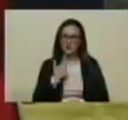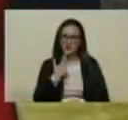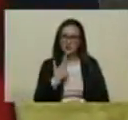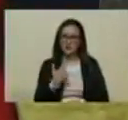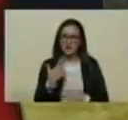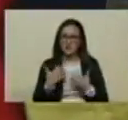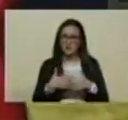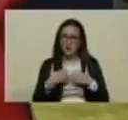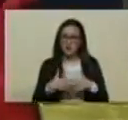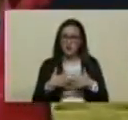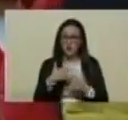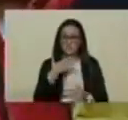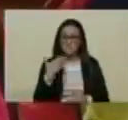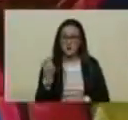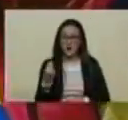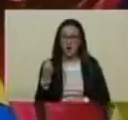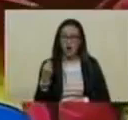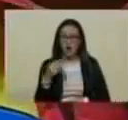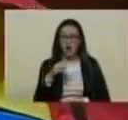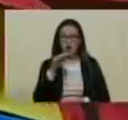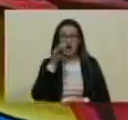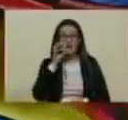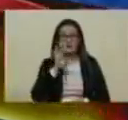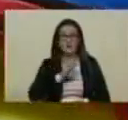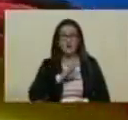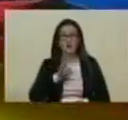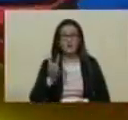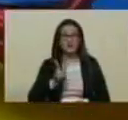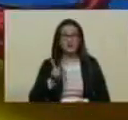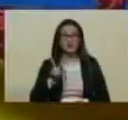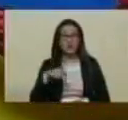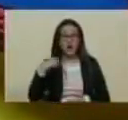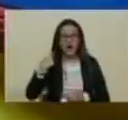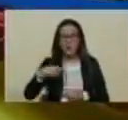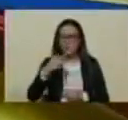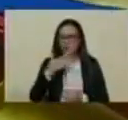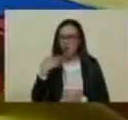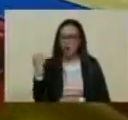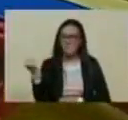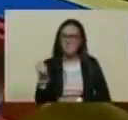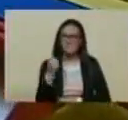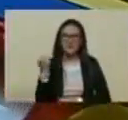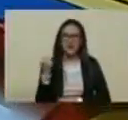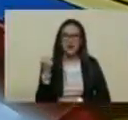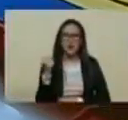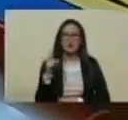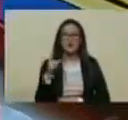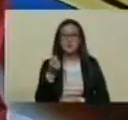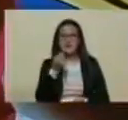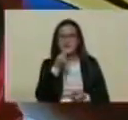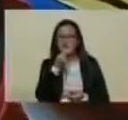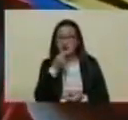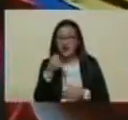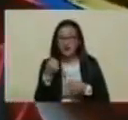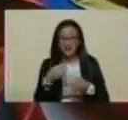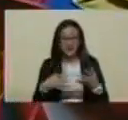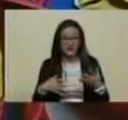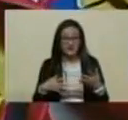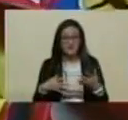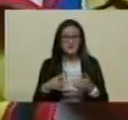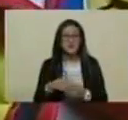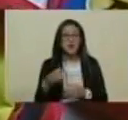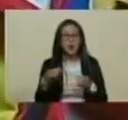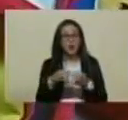altamente productiva del mejor café de Venezuela, de, bueno, de unos cambures extraordinarios de hortalizas, con este grupo